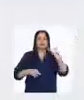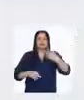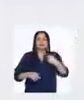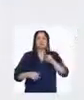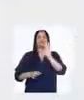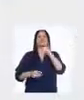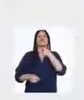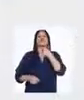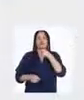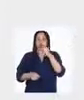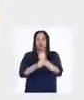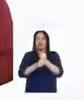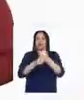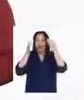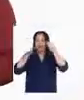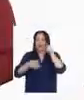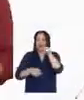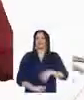de ello.